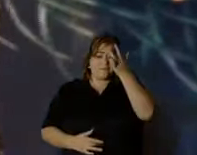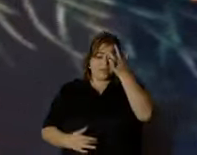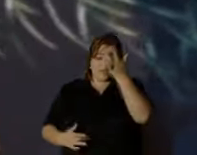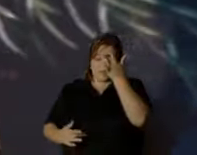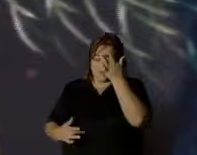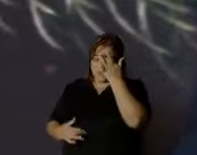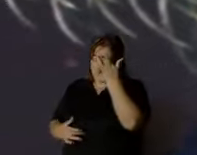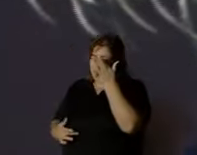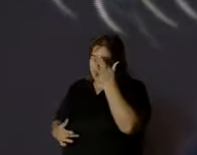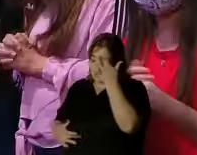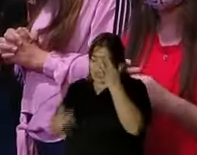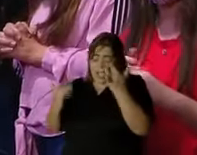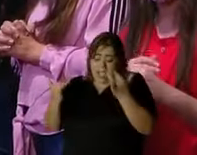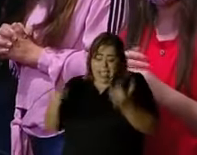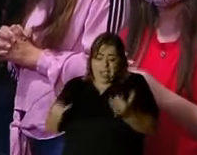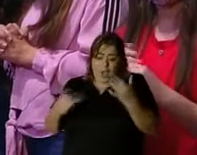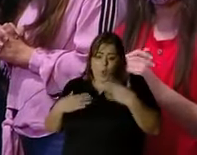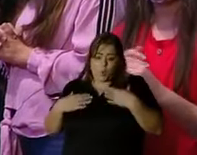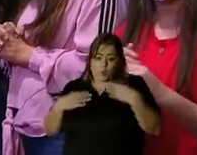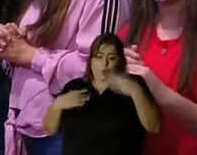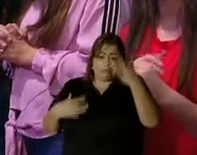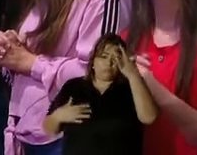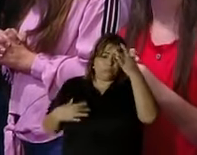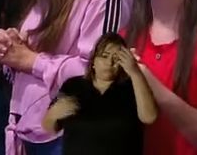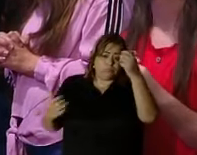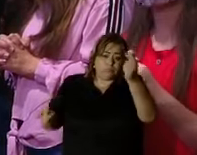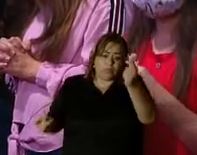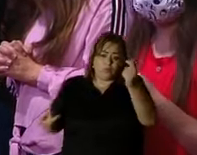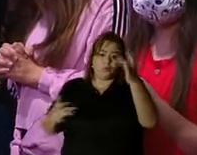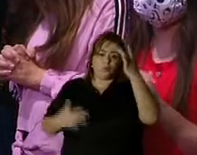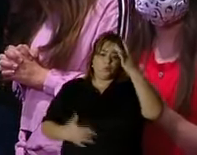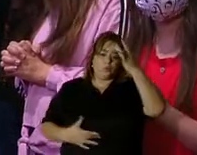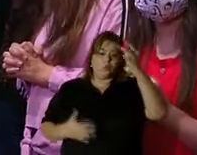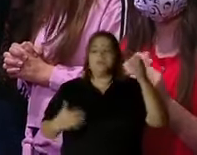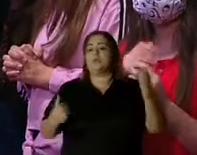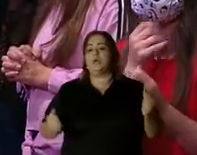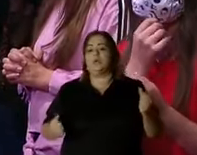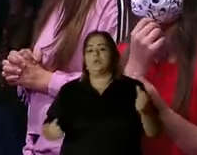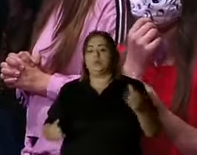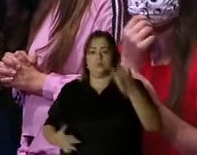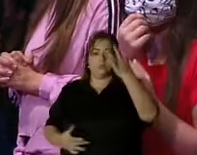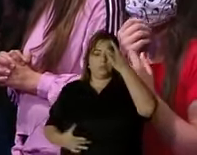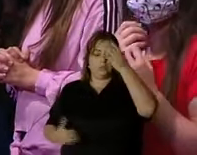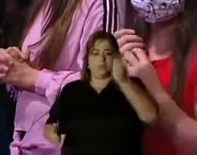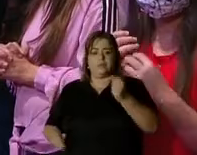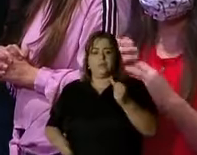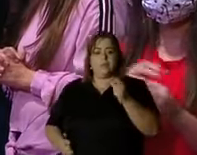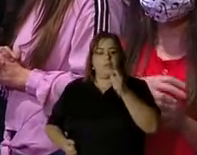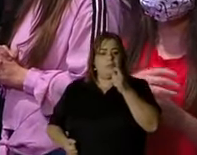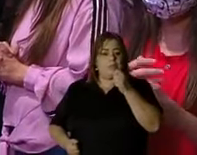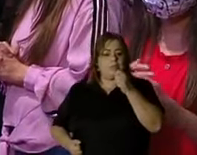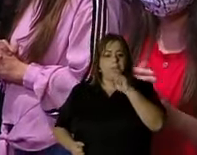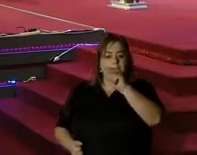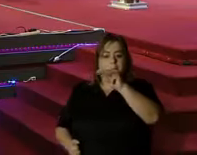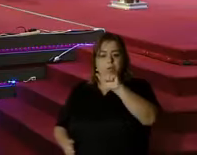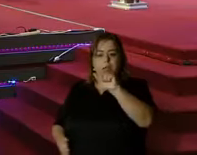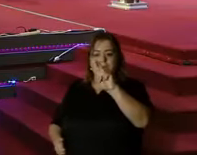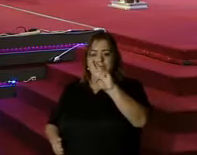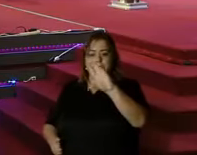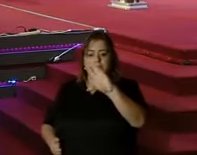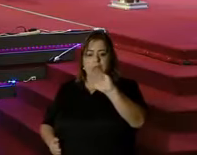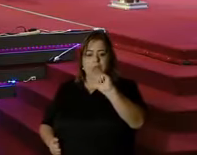mismo es quitada de sus cuerpos. Alguien que esté con Marcano, alguien que esté, pense, con Marcano o Julio,